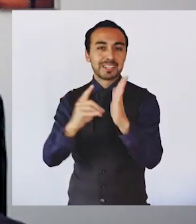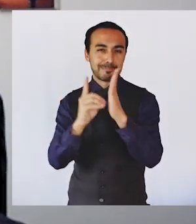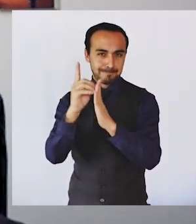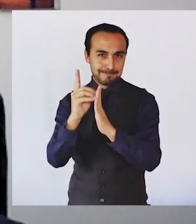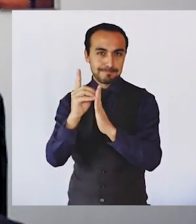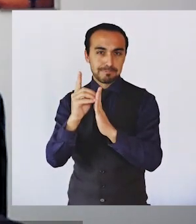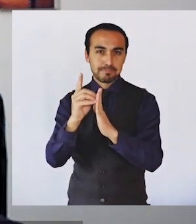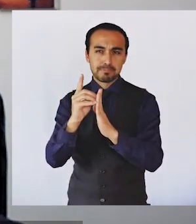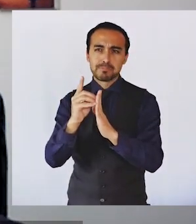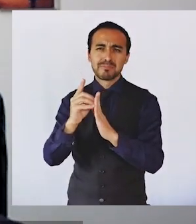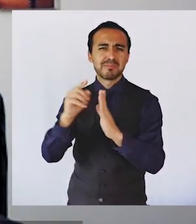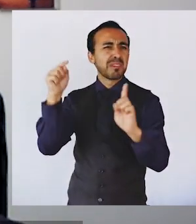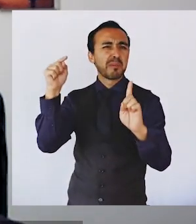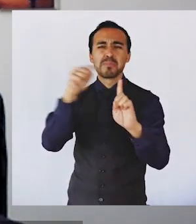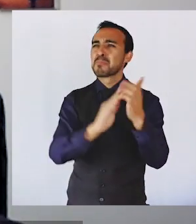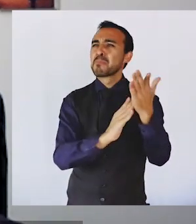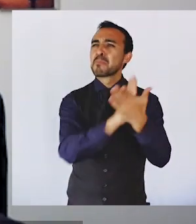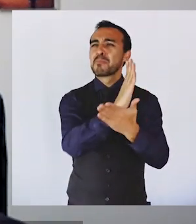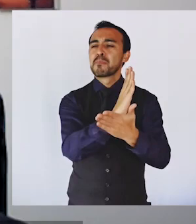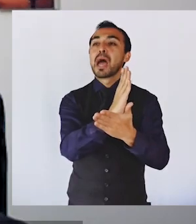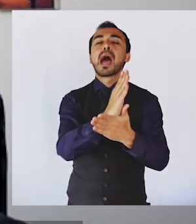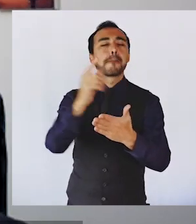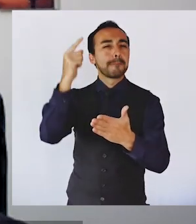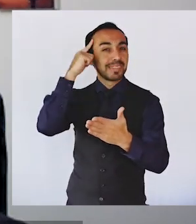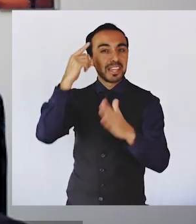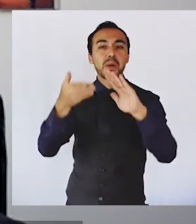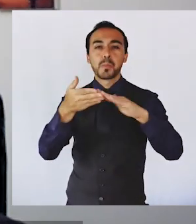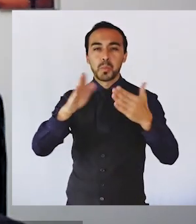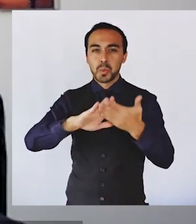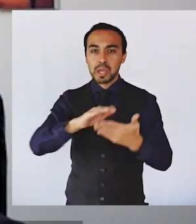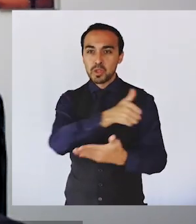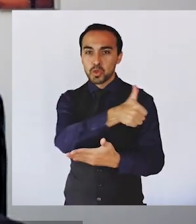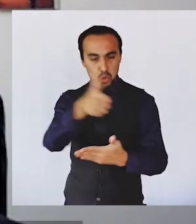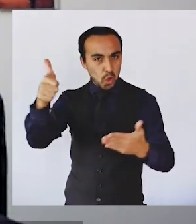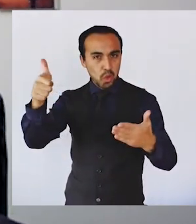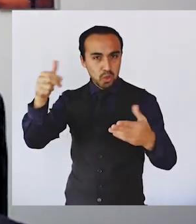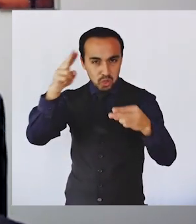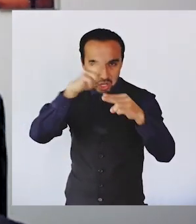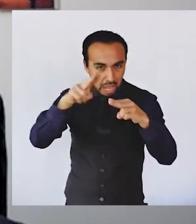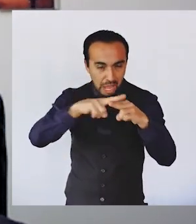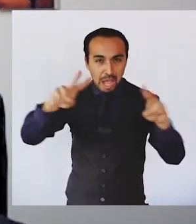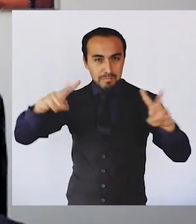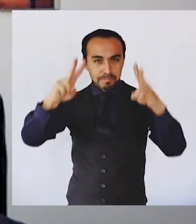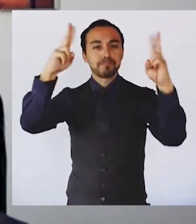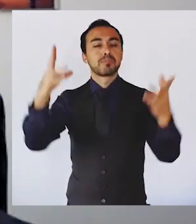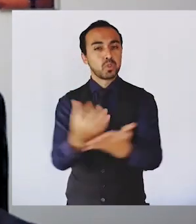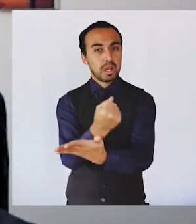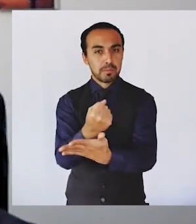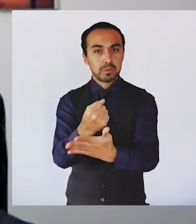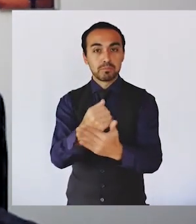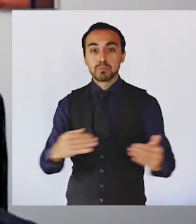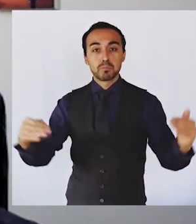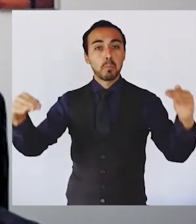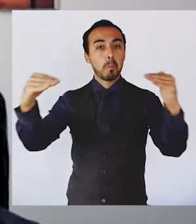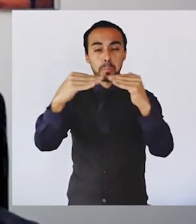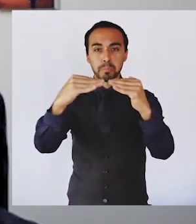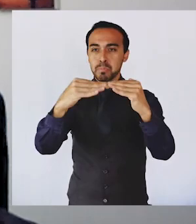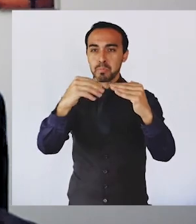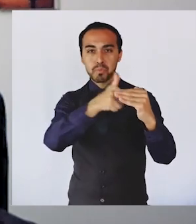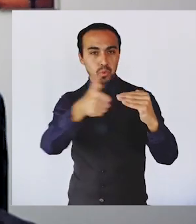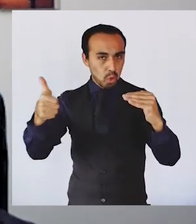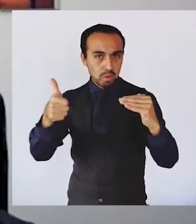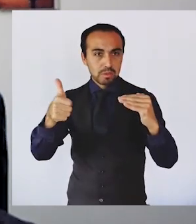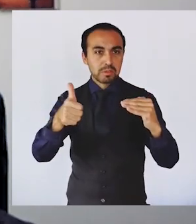y todas, con igualdad de oportunidad y donde se fortalezca el respeto mutuo y la valoración de las personas en su diversidad. También tengo